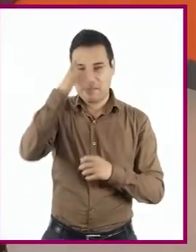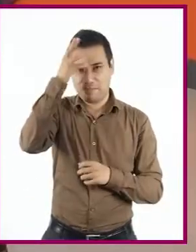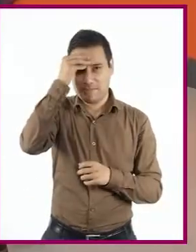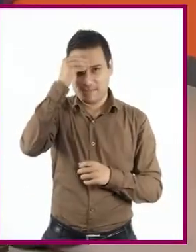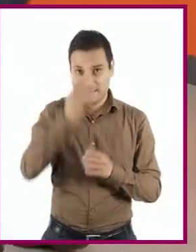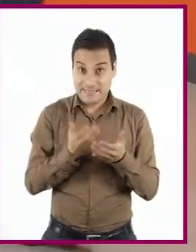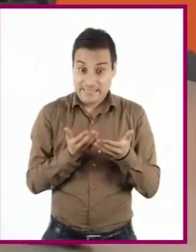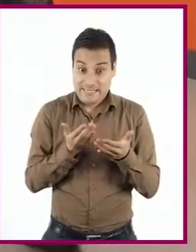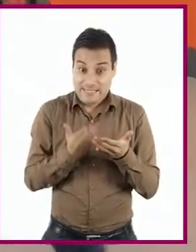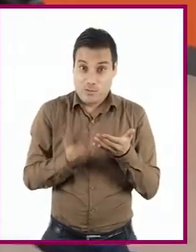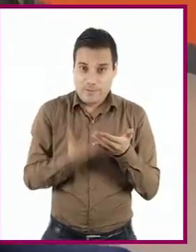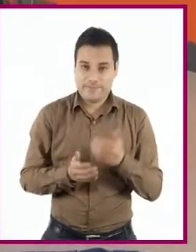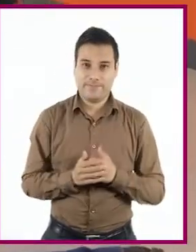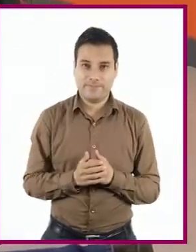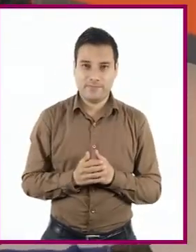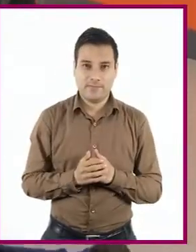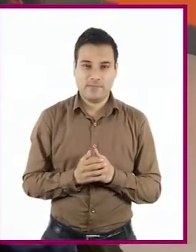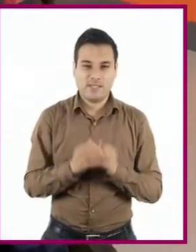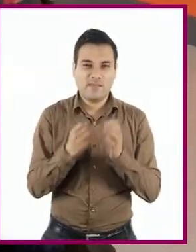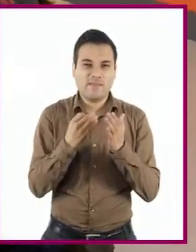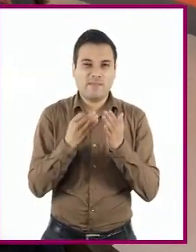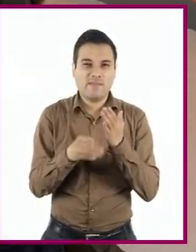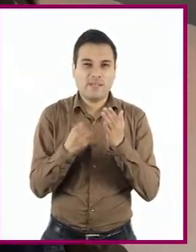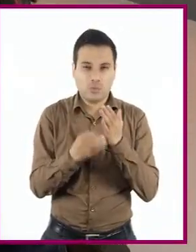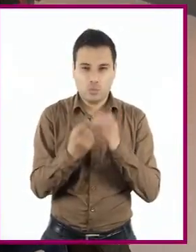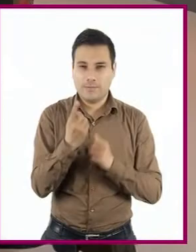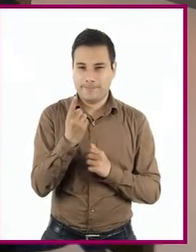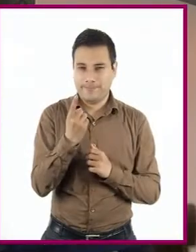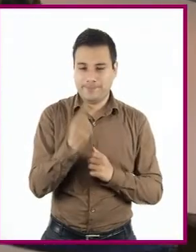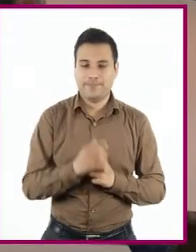momento. Ok, ya ve. Una más.